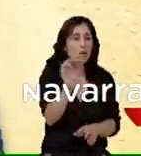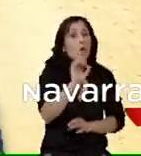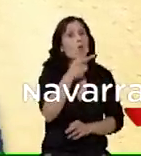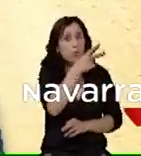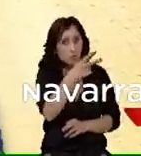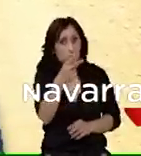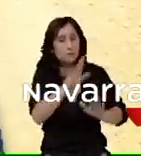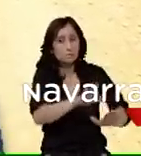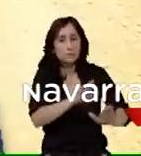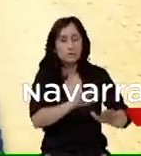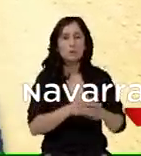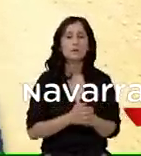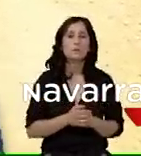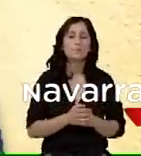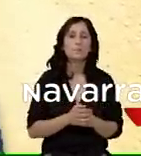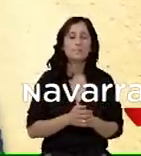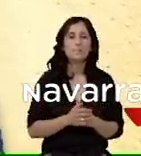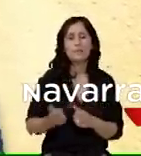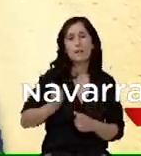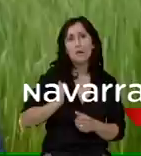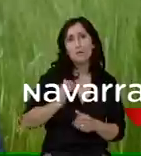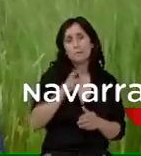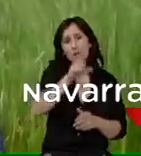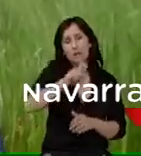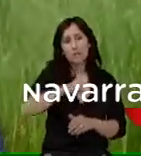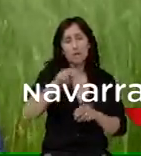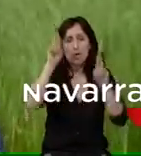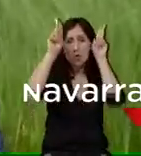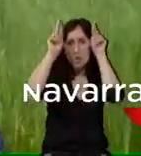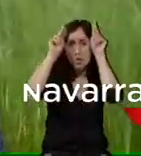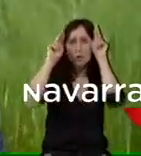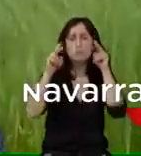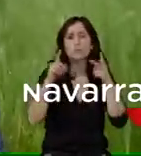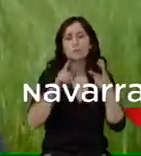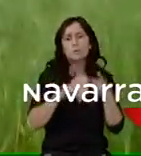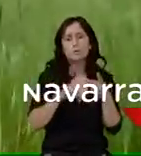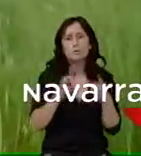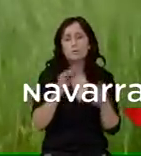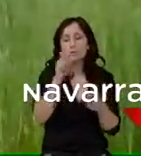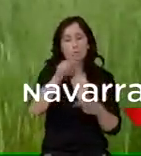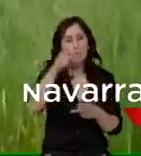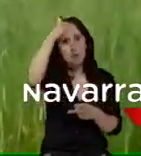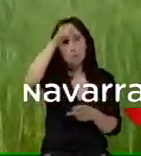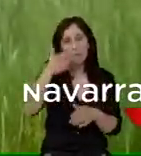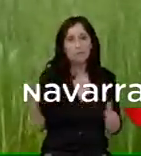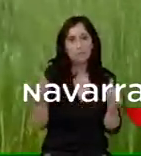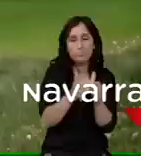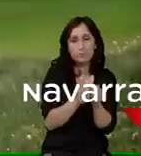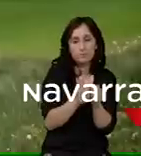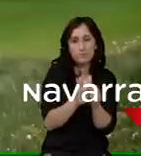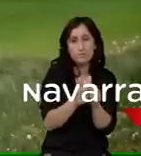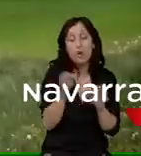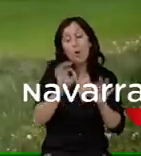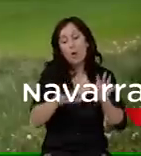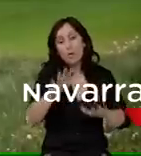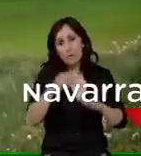Pero hayas hecho conejos. Algunos los llevaban vivos. Me acompañaba siempre un hombre. Aunque no mi padre o mi